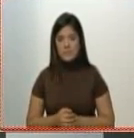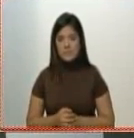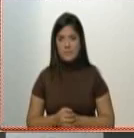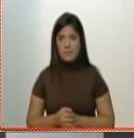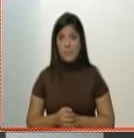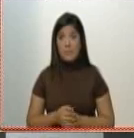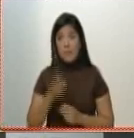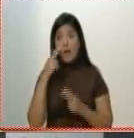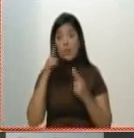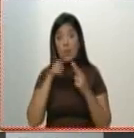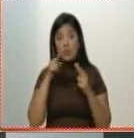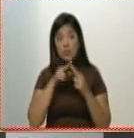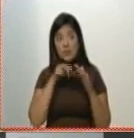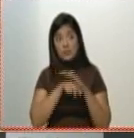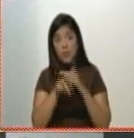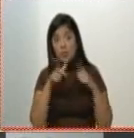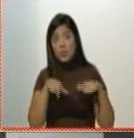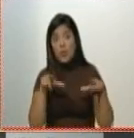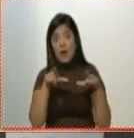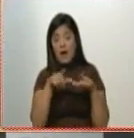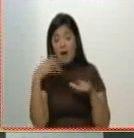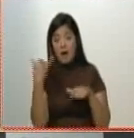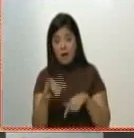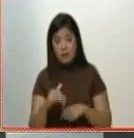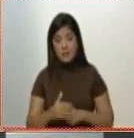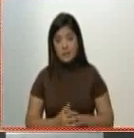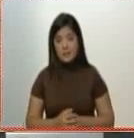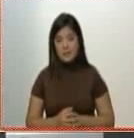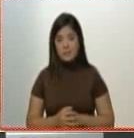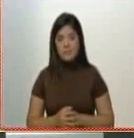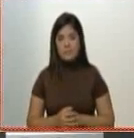instalaciones que observan,